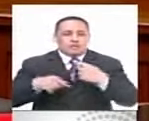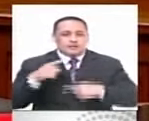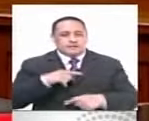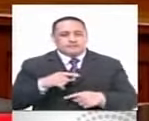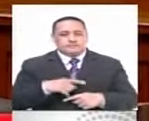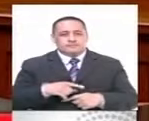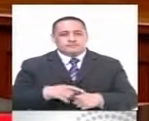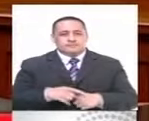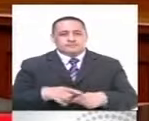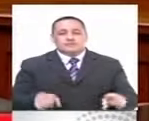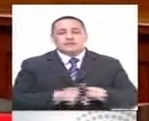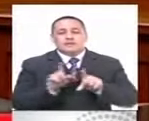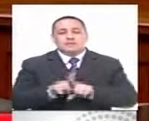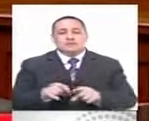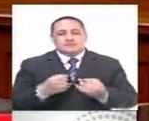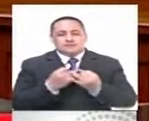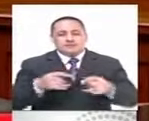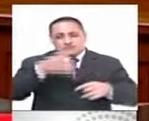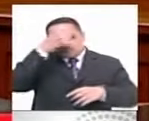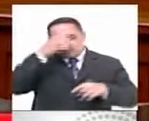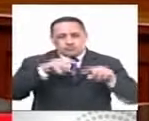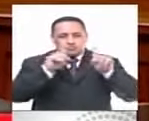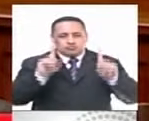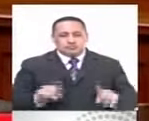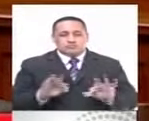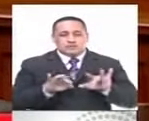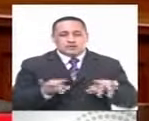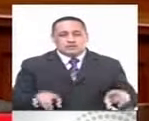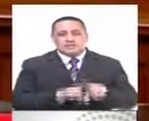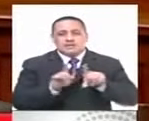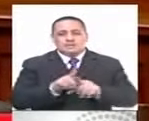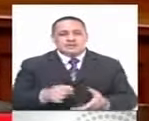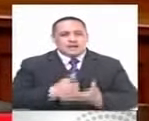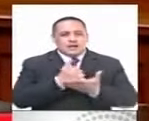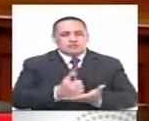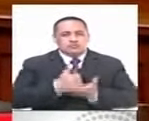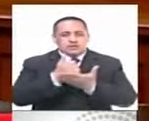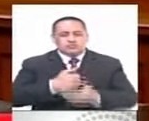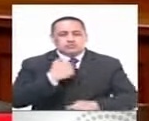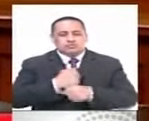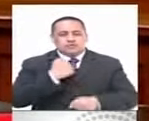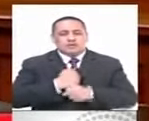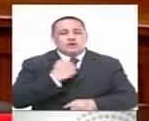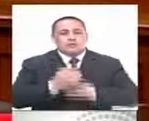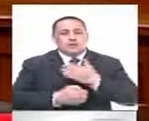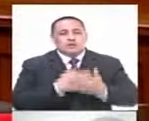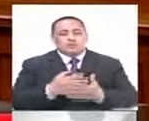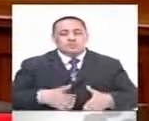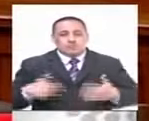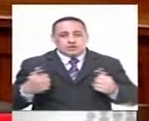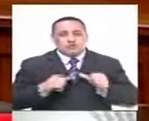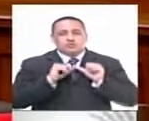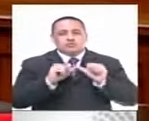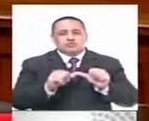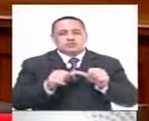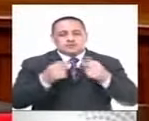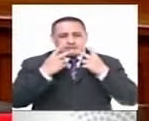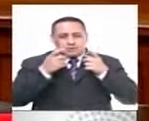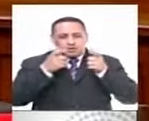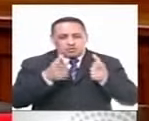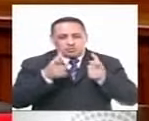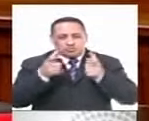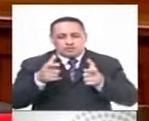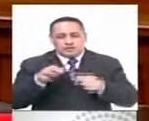repetir. Las tecnologías y los nuevos tiempos facilitan que nuestras acciones puedan ser permanentemente